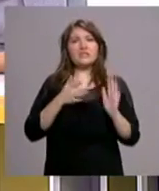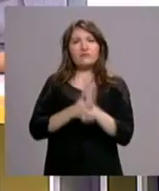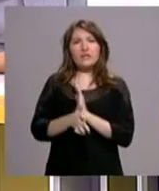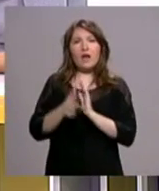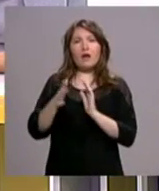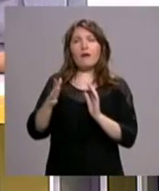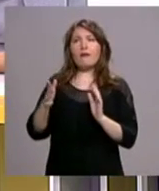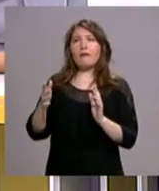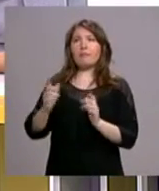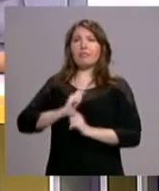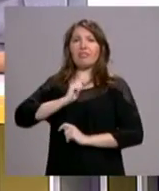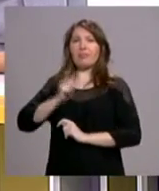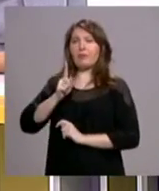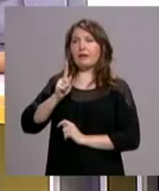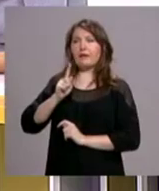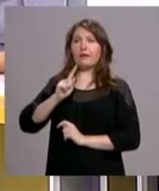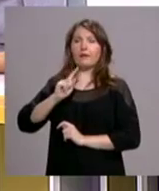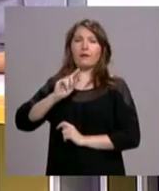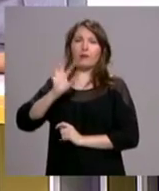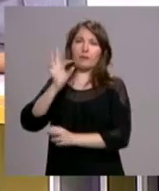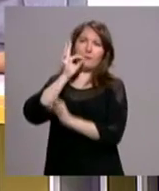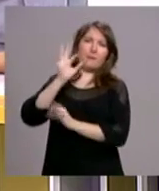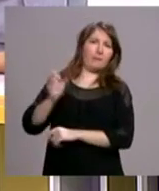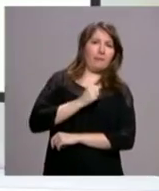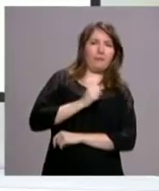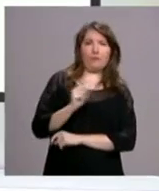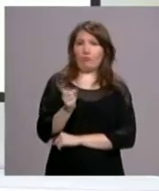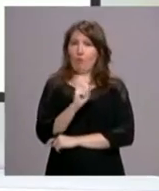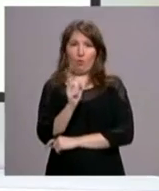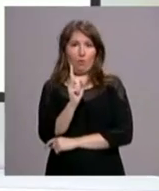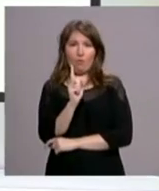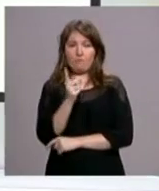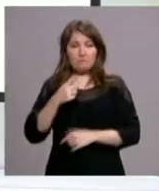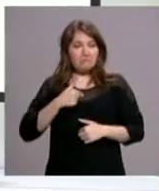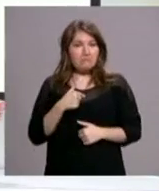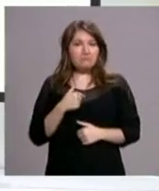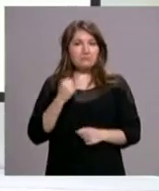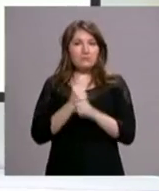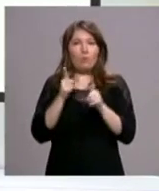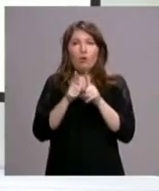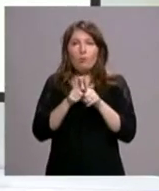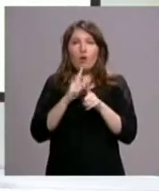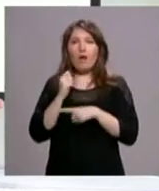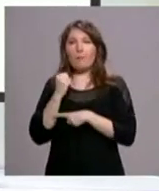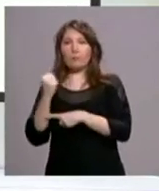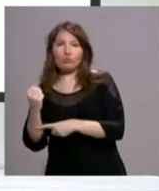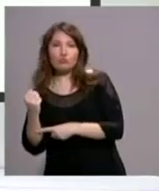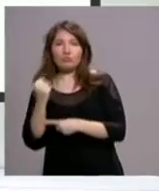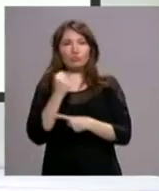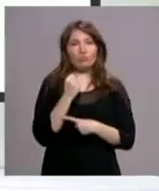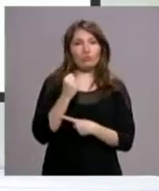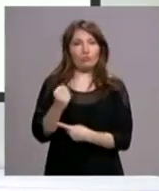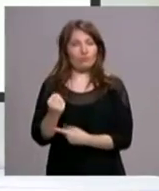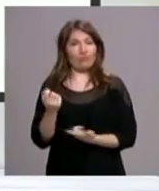se hace, no es absorber lo que otros grupos hacen, es intentar apoyar, servir de cauce